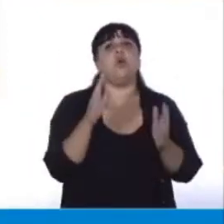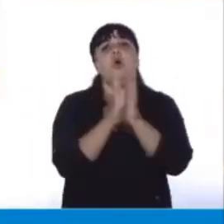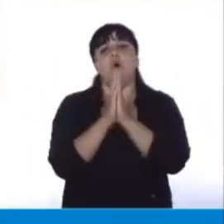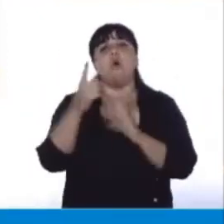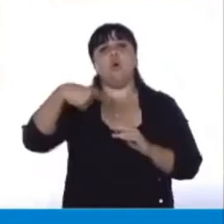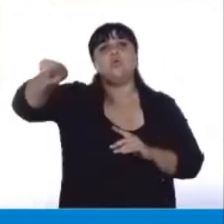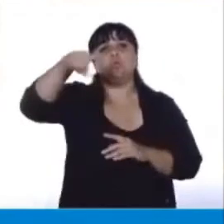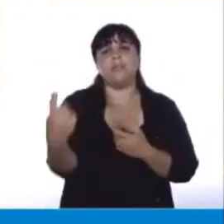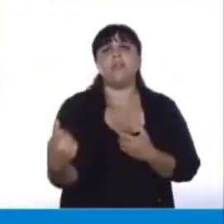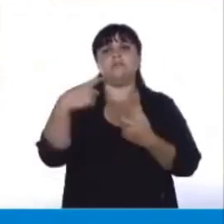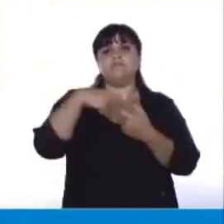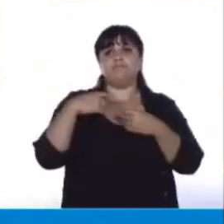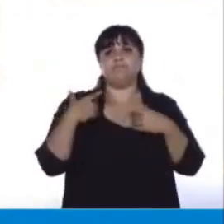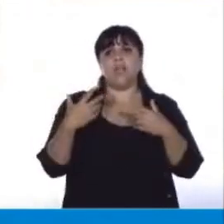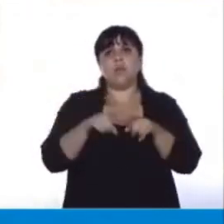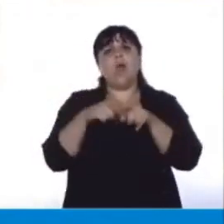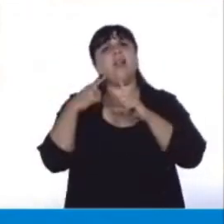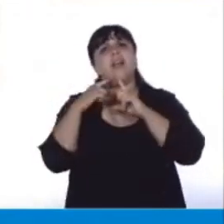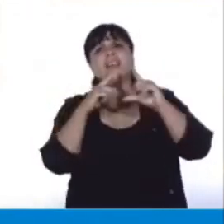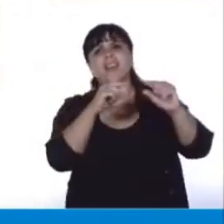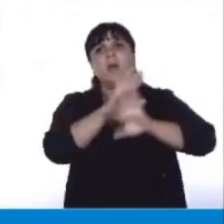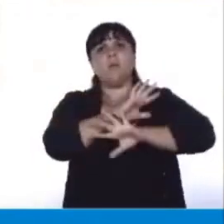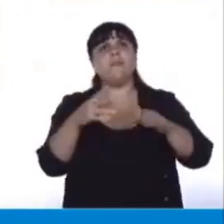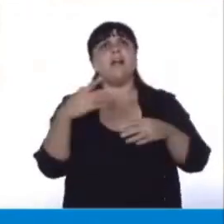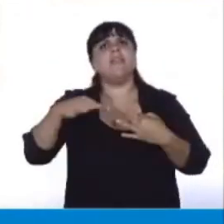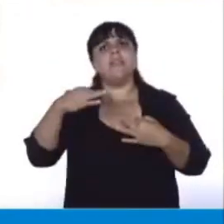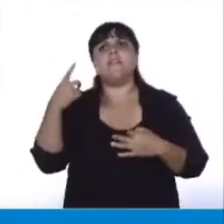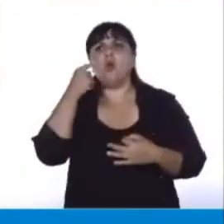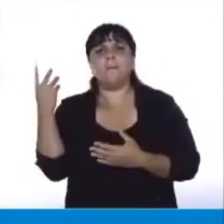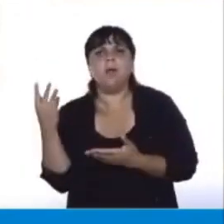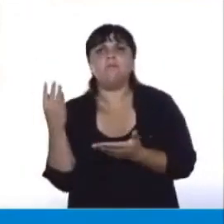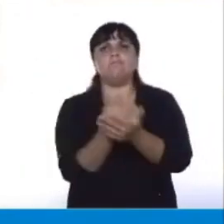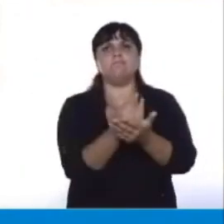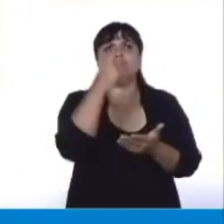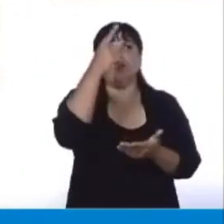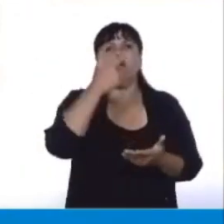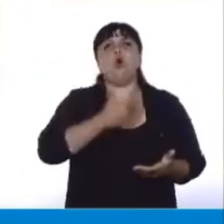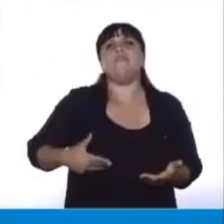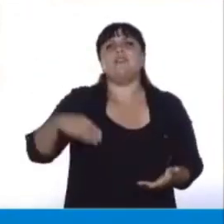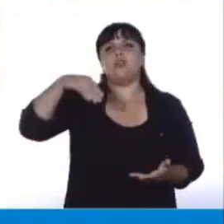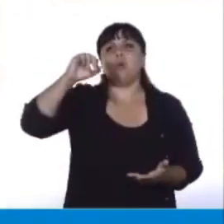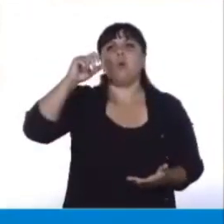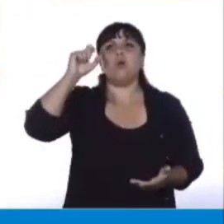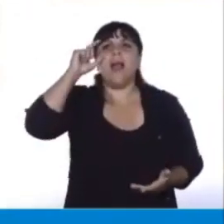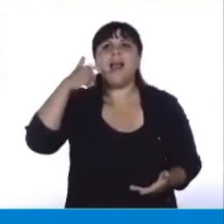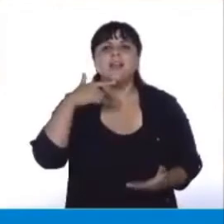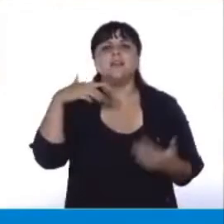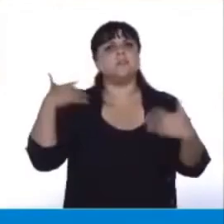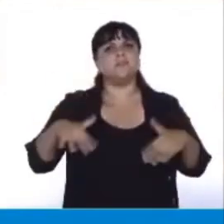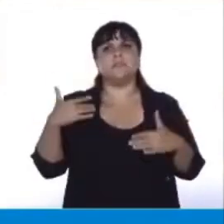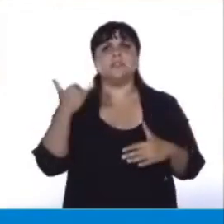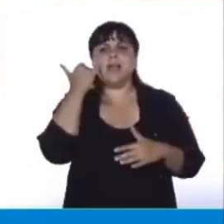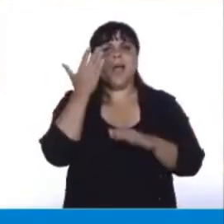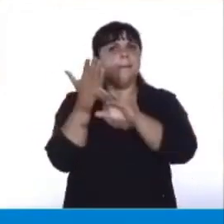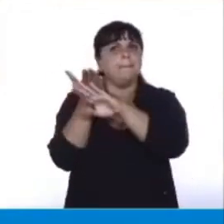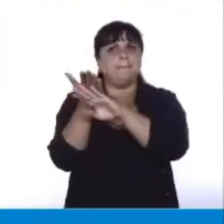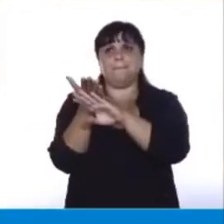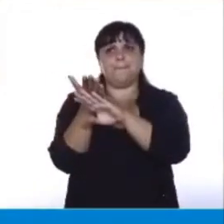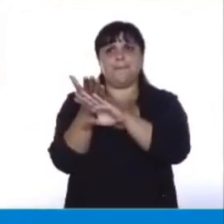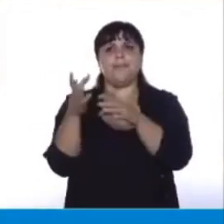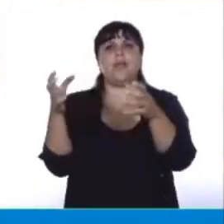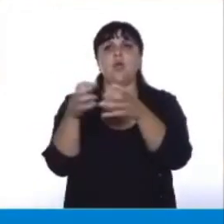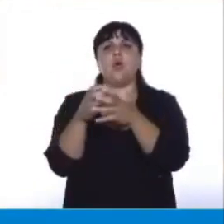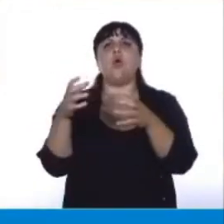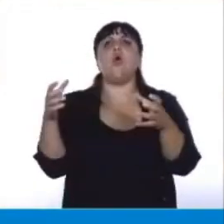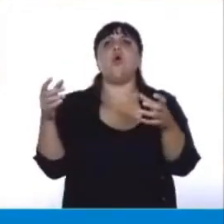reclamo para que cese este acto proscriptivo del gobierno de Morales. Ya le hemos pedido al presidente del bloque de Juntos por el Cambio